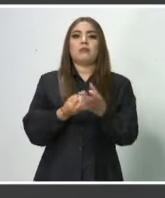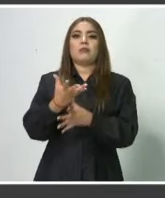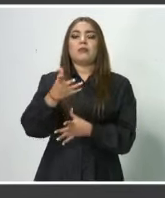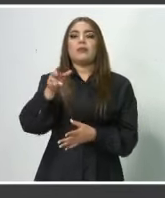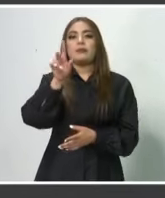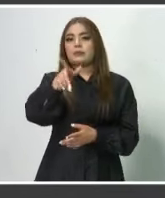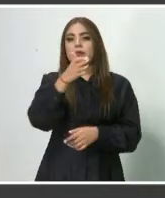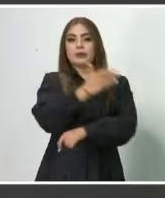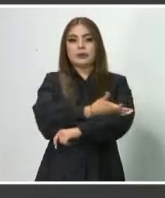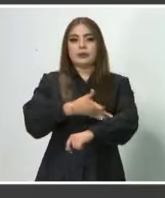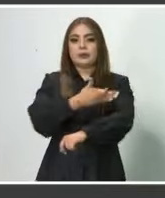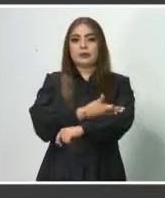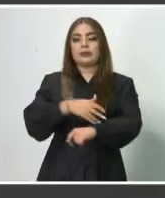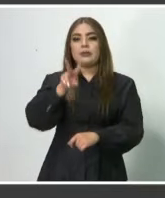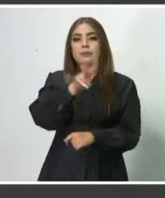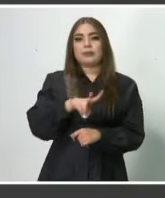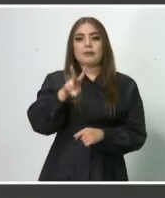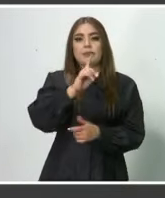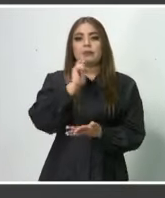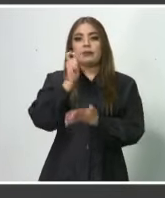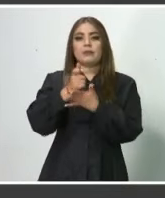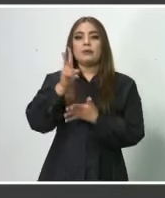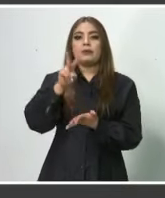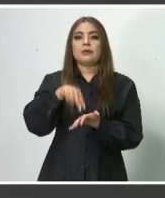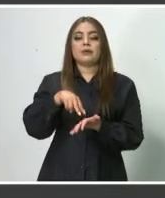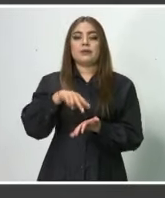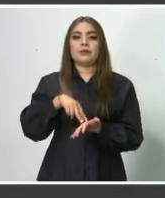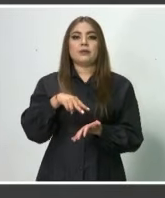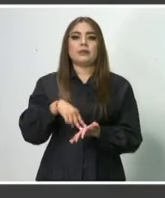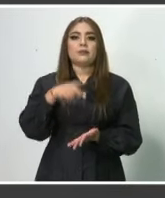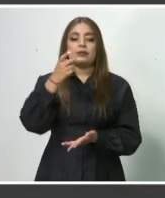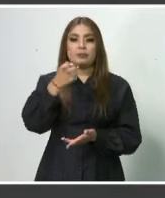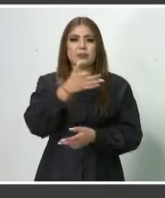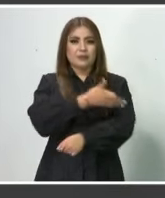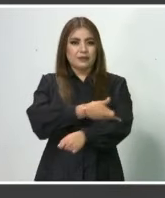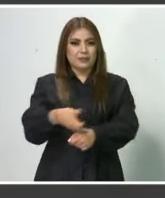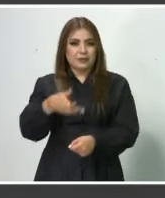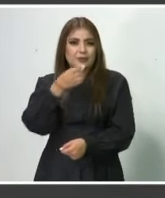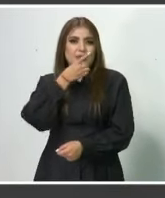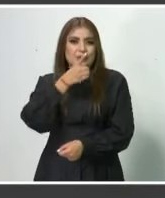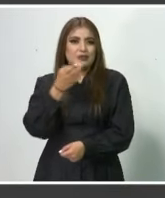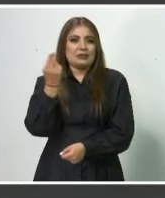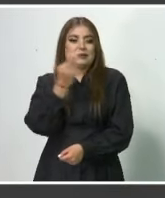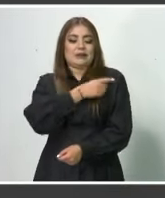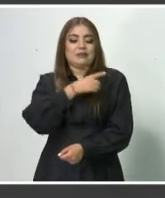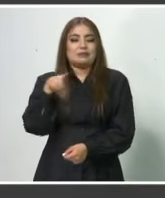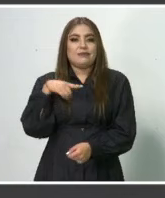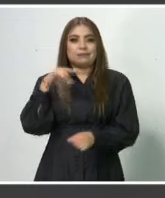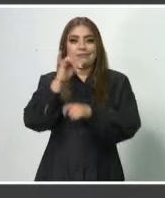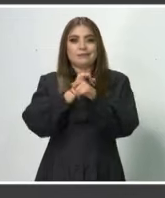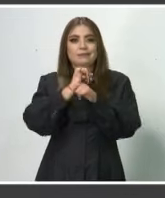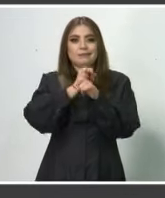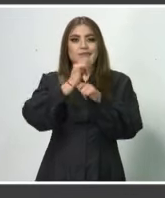del mismo viernes por una multa de 2,000 pesos. Sus parientes piden que se investigue el actuar de los policías